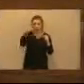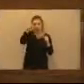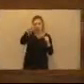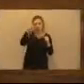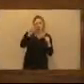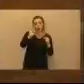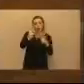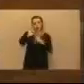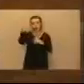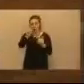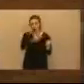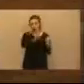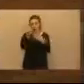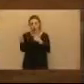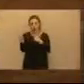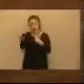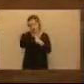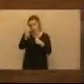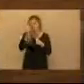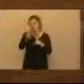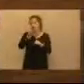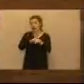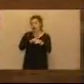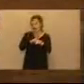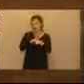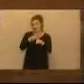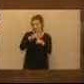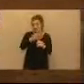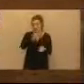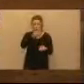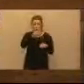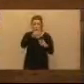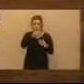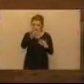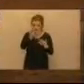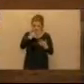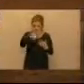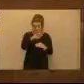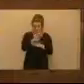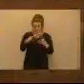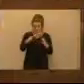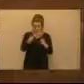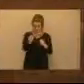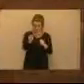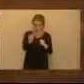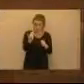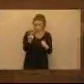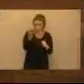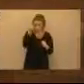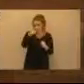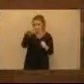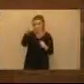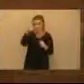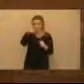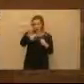en cuenta además las características que se han puesto sobre la mesa en esta misma Cámara hace tan solo unos minutos, ¿no? Que hay pueblos de Asturias